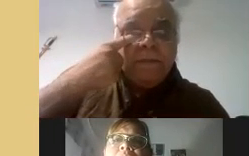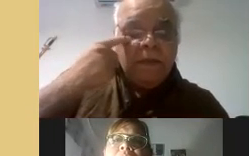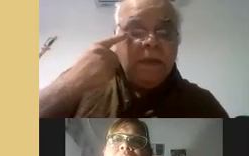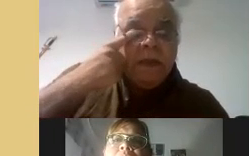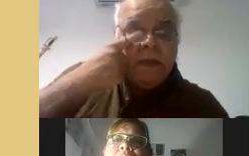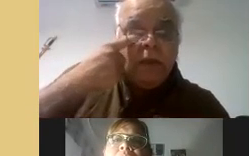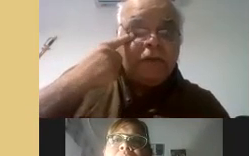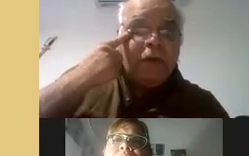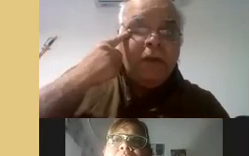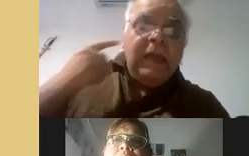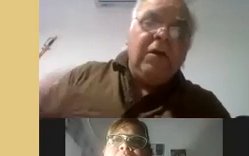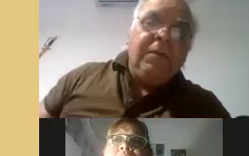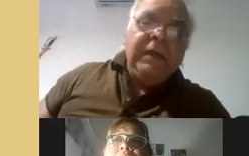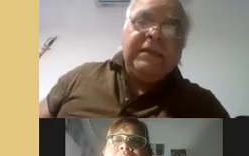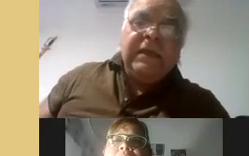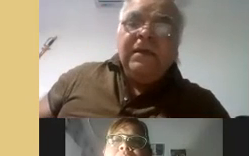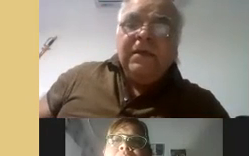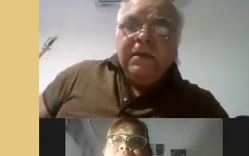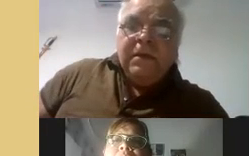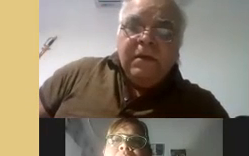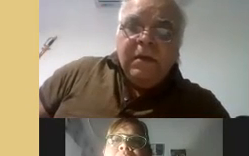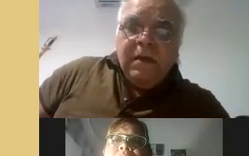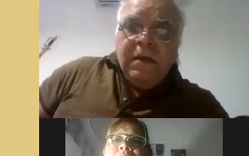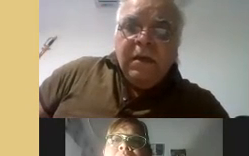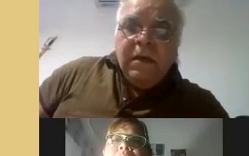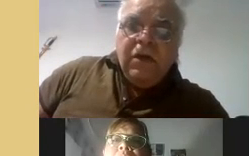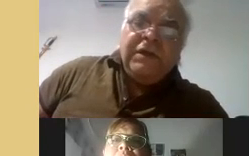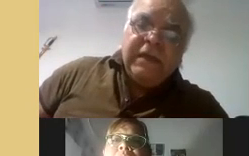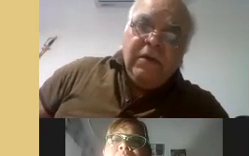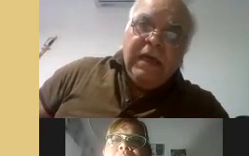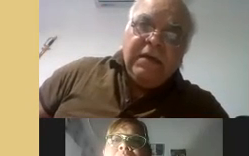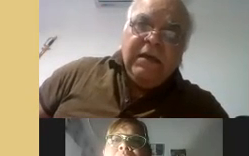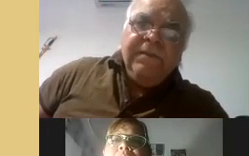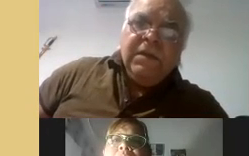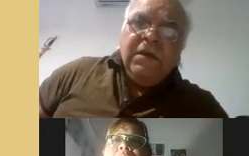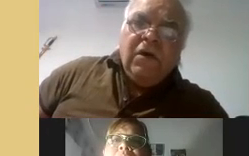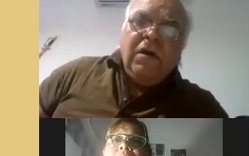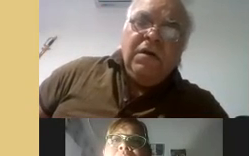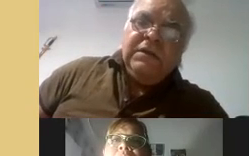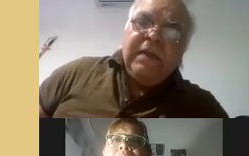celular, y otro, el componente no celular,